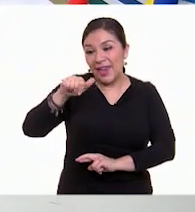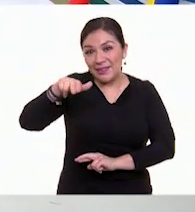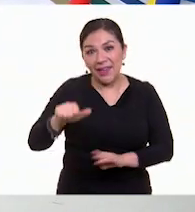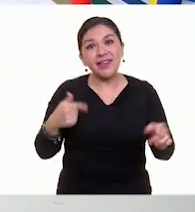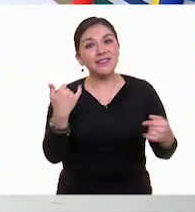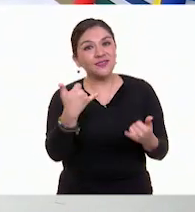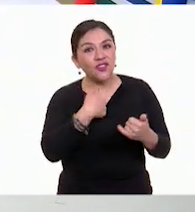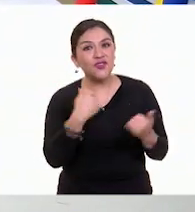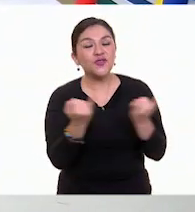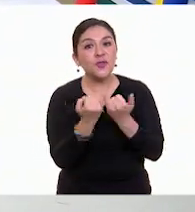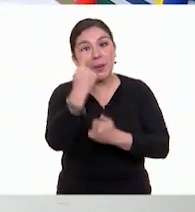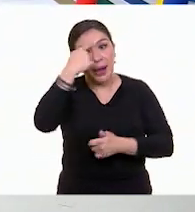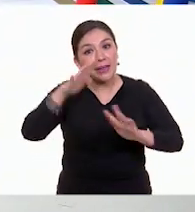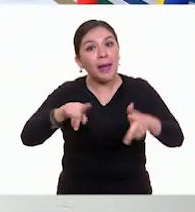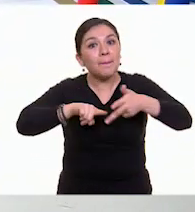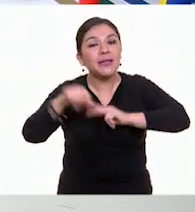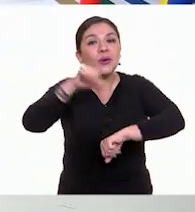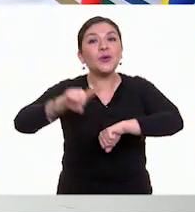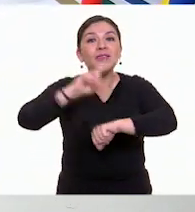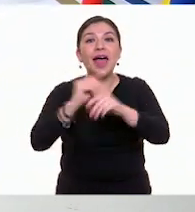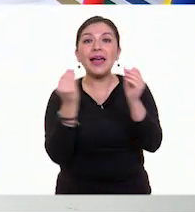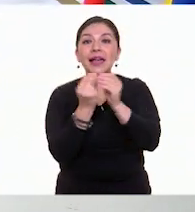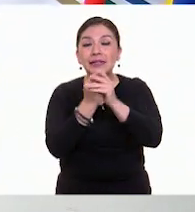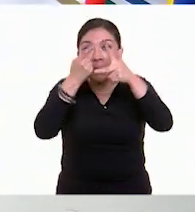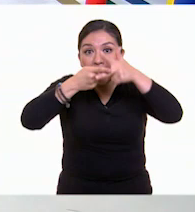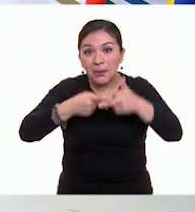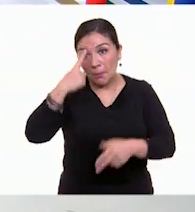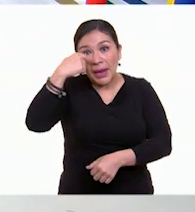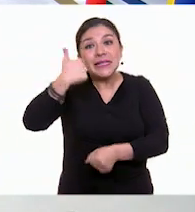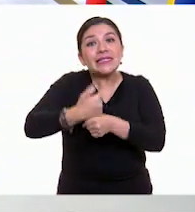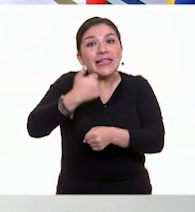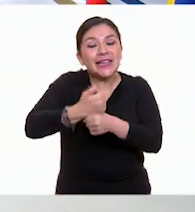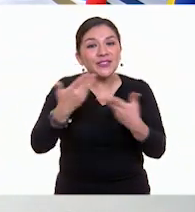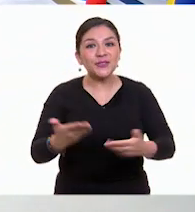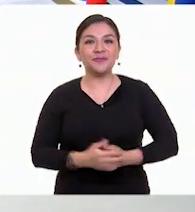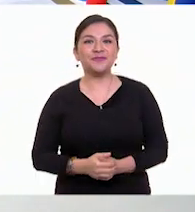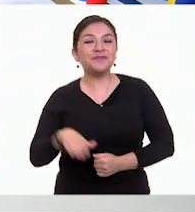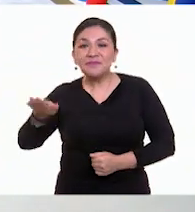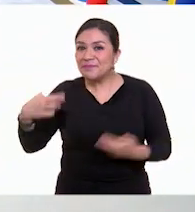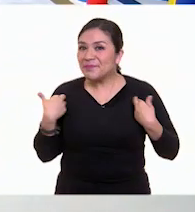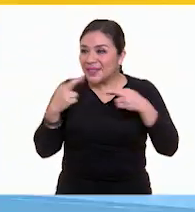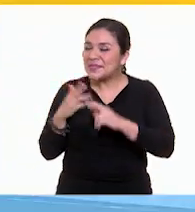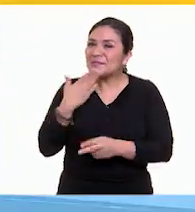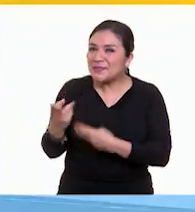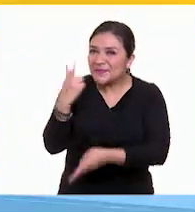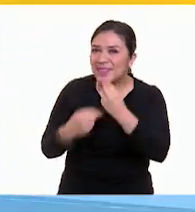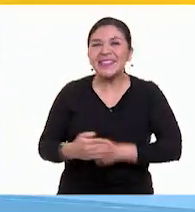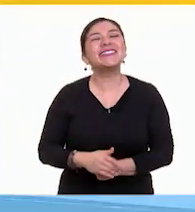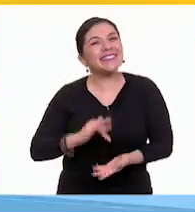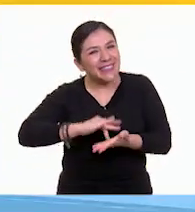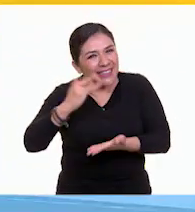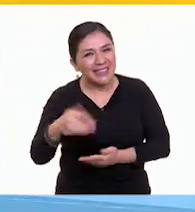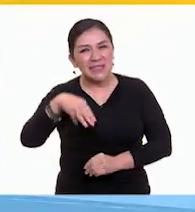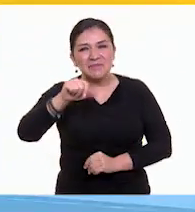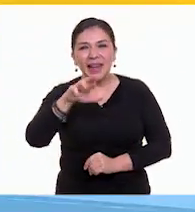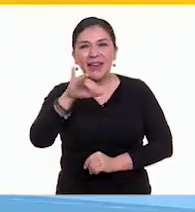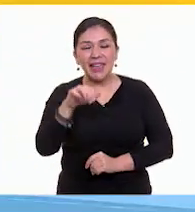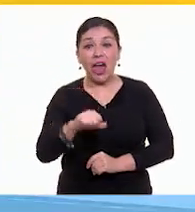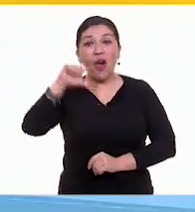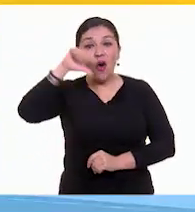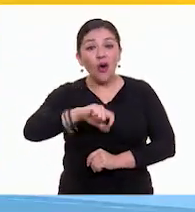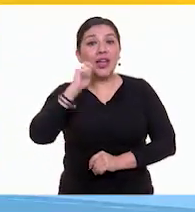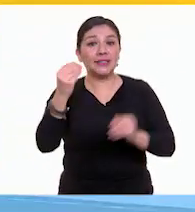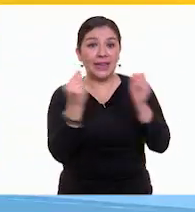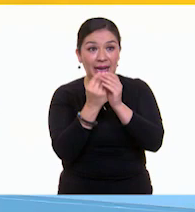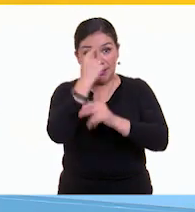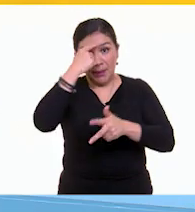y yo por iniciar con esta clase de matemáticas para sexto grado. Maestra, bienvenida. Muchas gracias, María. Estamos en una